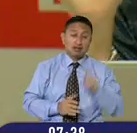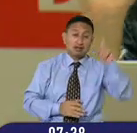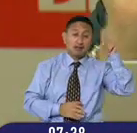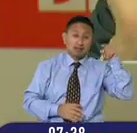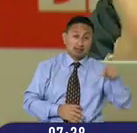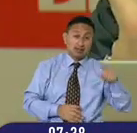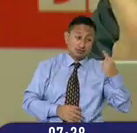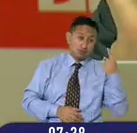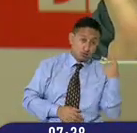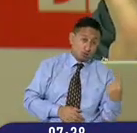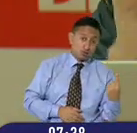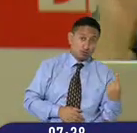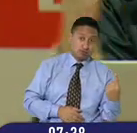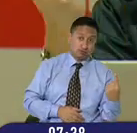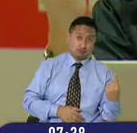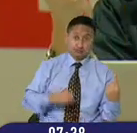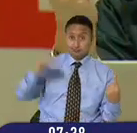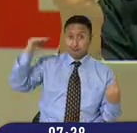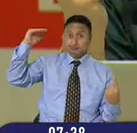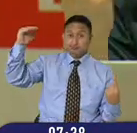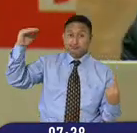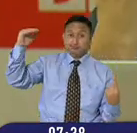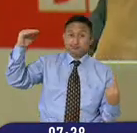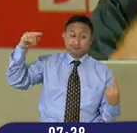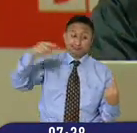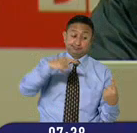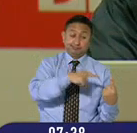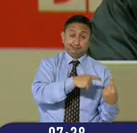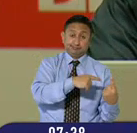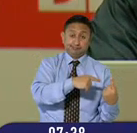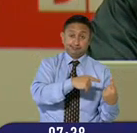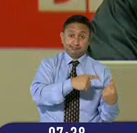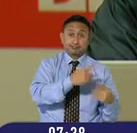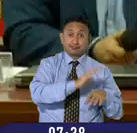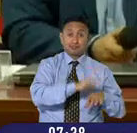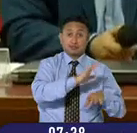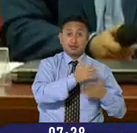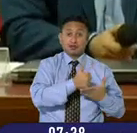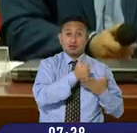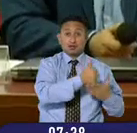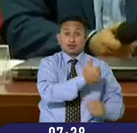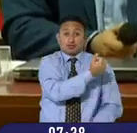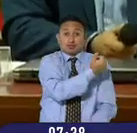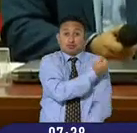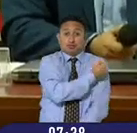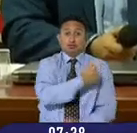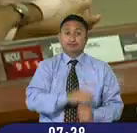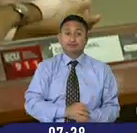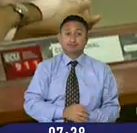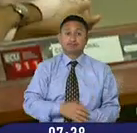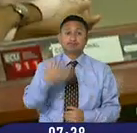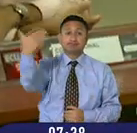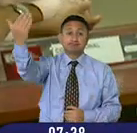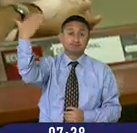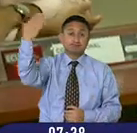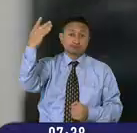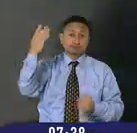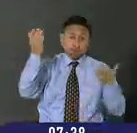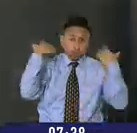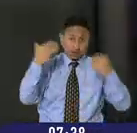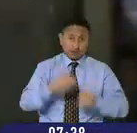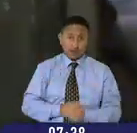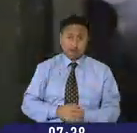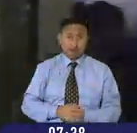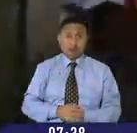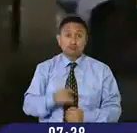comparan 43 a 1.2, ese es el efecto de las vacunas. La alcaldesa de Guayaquil hizo una exhortación. En los